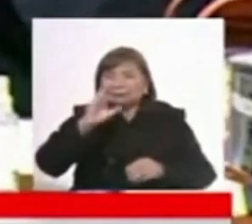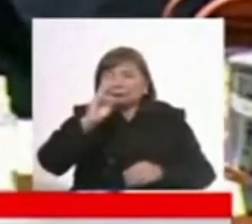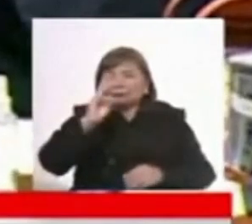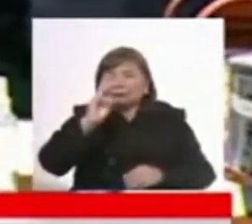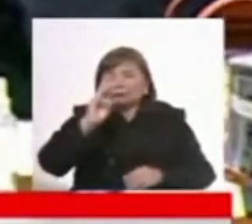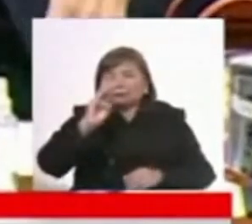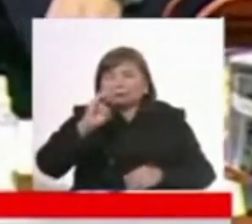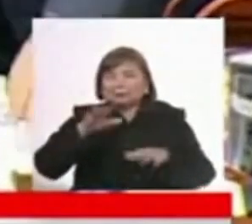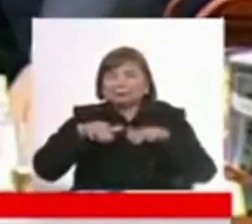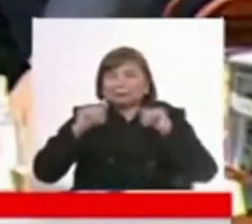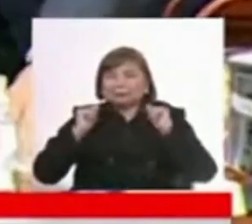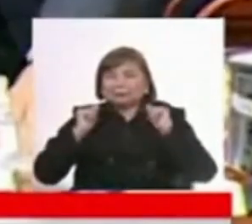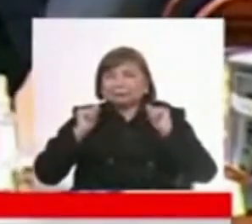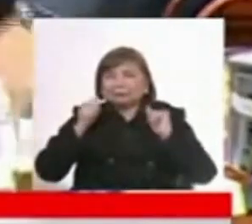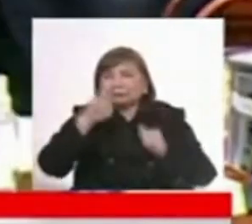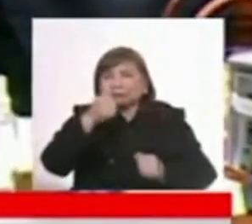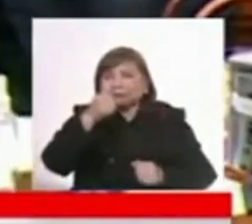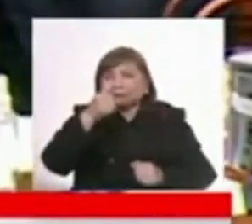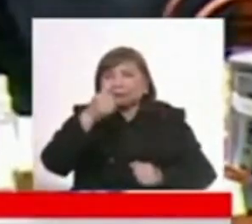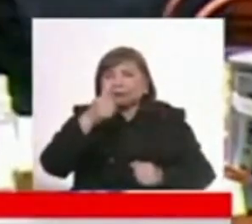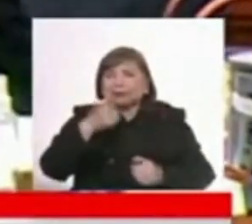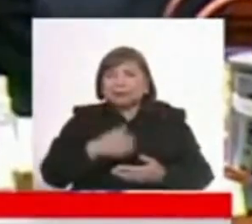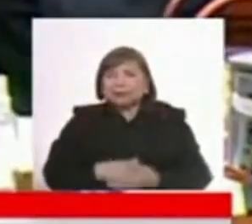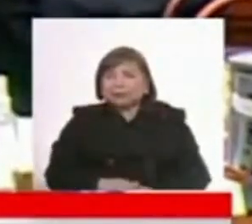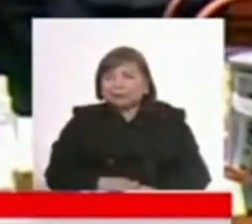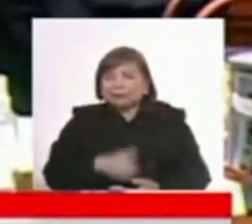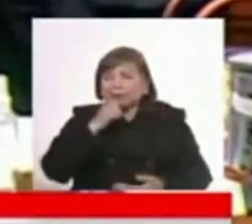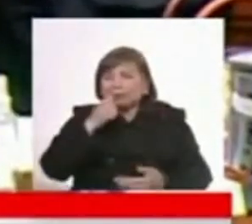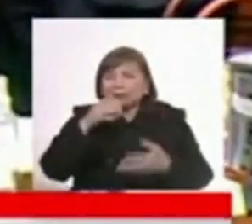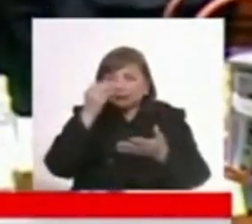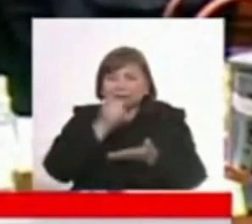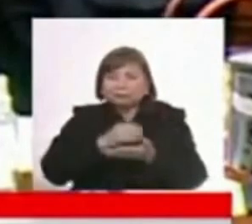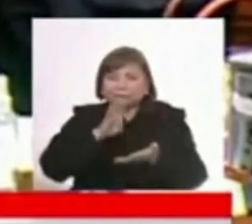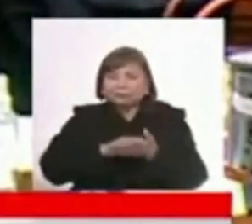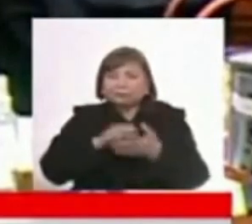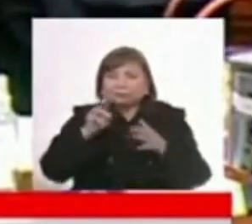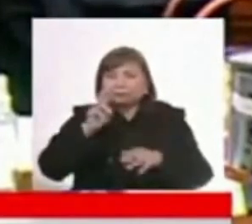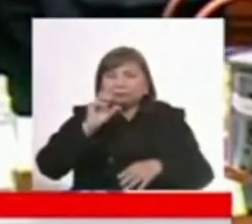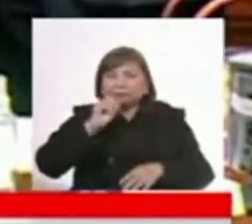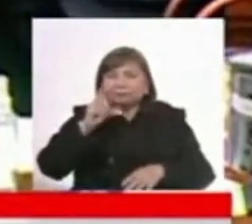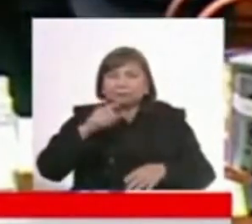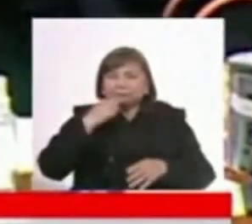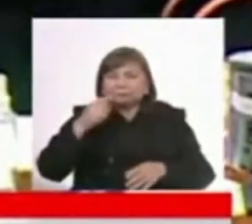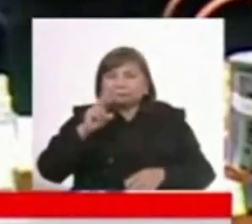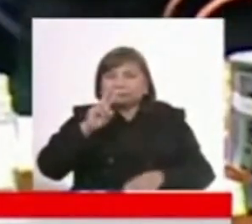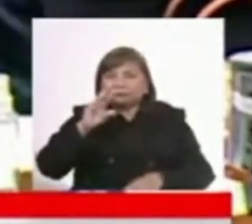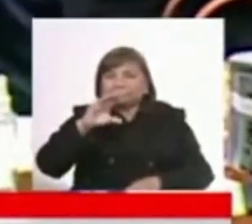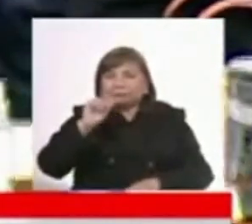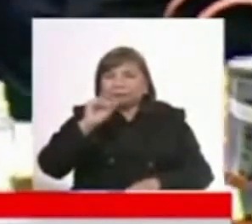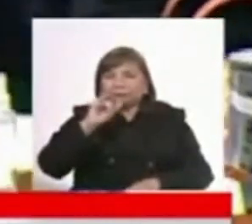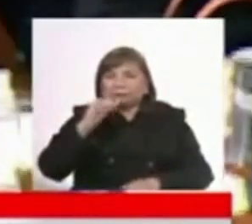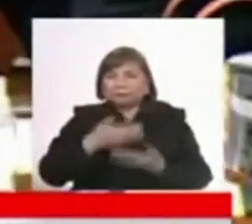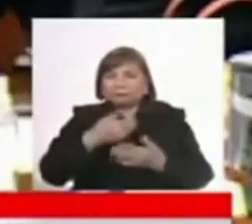inculcaba sendero luminoso y esos remanentes de la izquierda violenta del siglo pasado